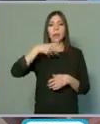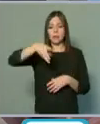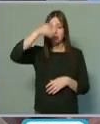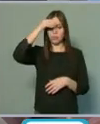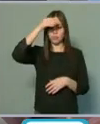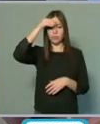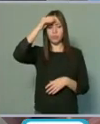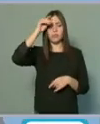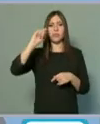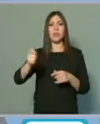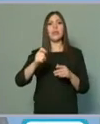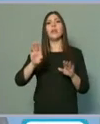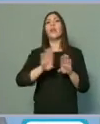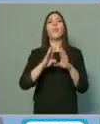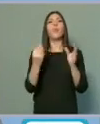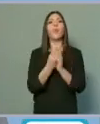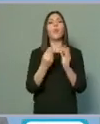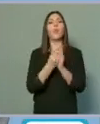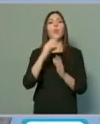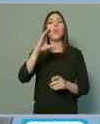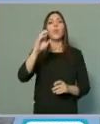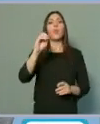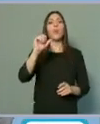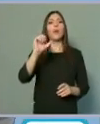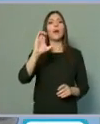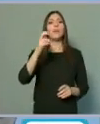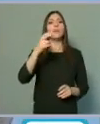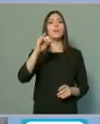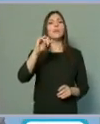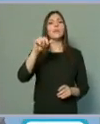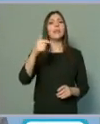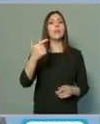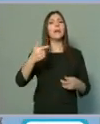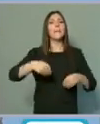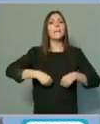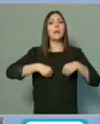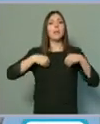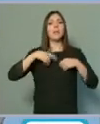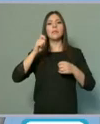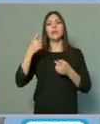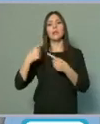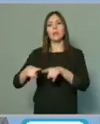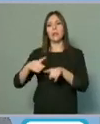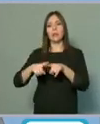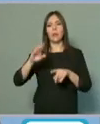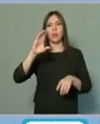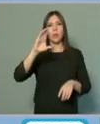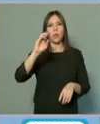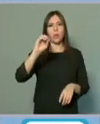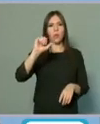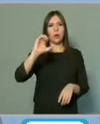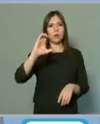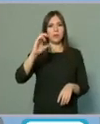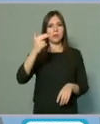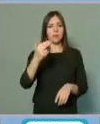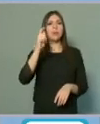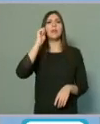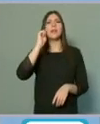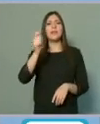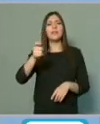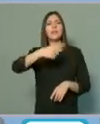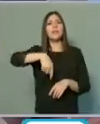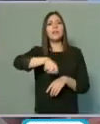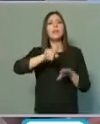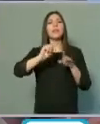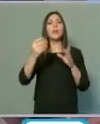coach lo que hace puede ser ejecutivo, puede ser un coach ejecutivo. Lo que acompaña al coach es ver cómo está la persona en